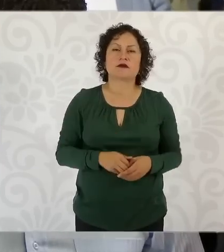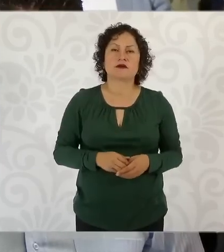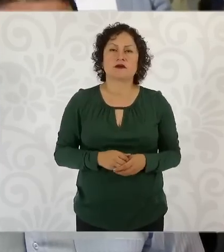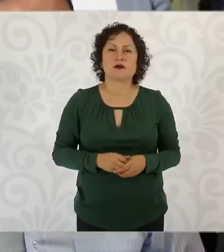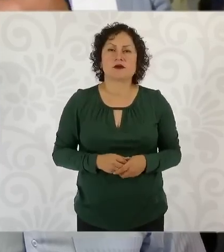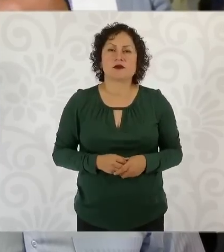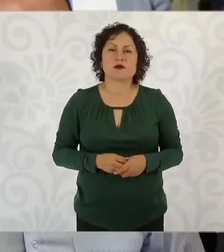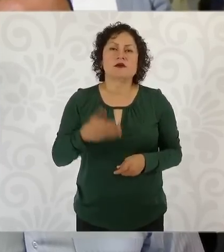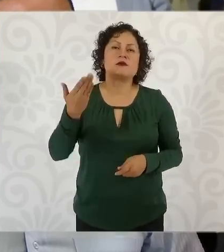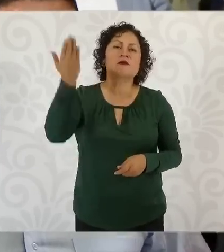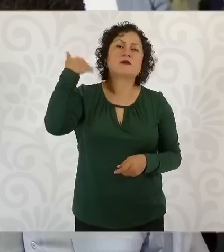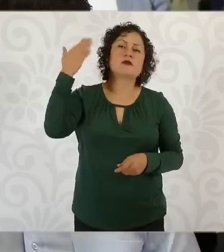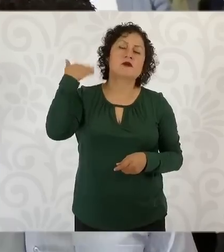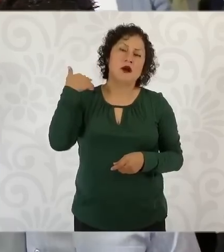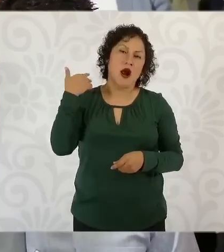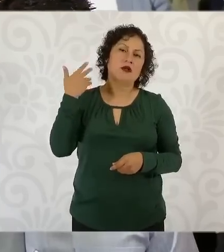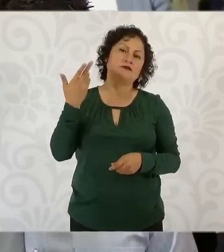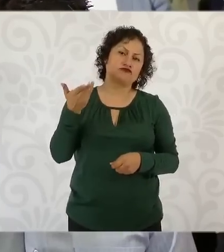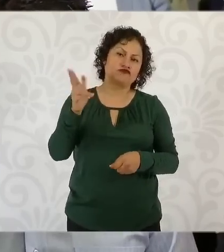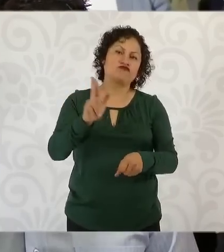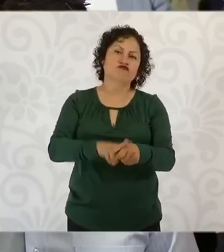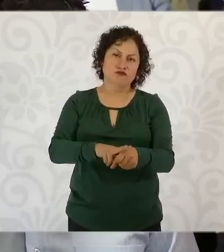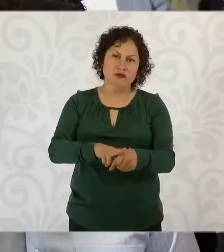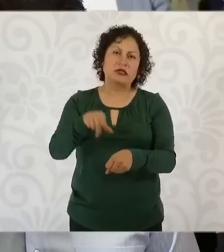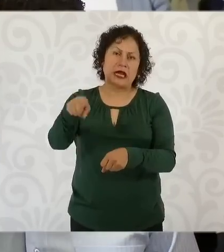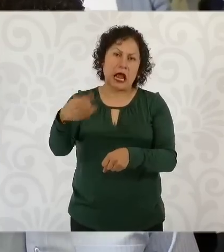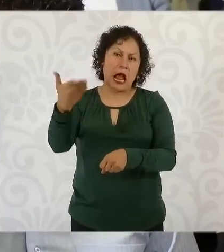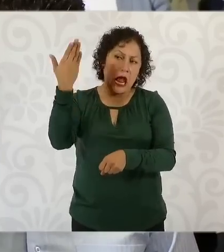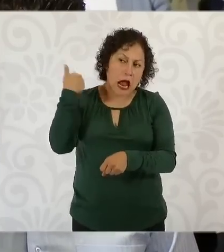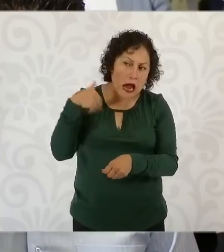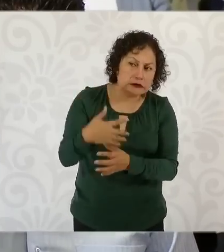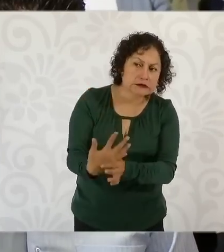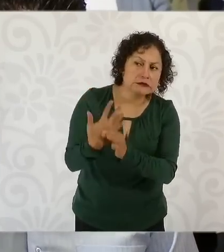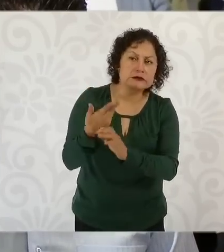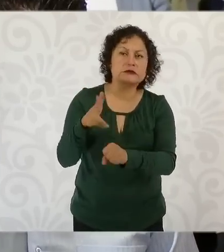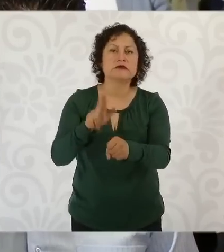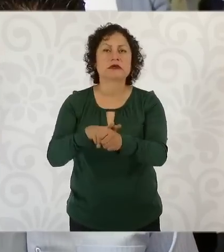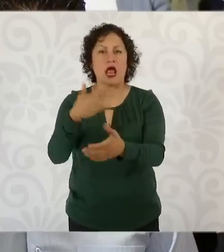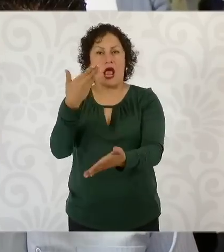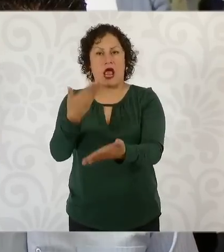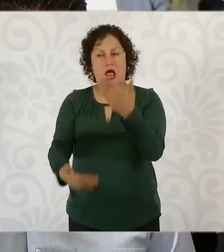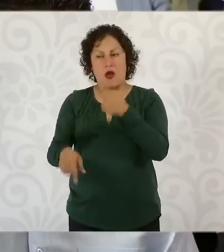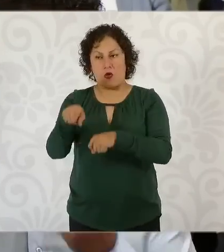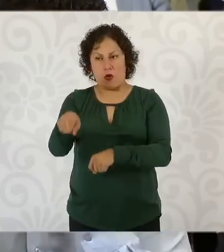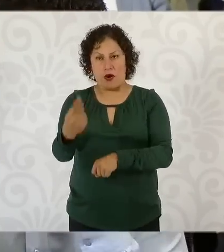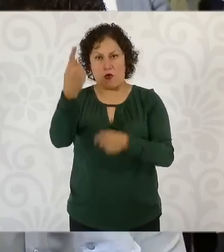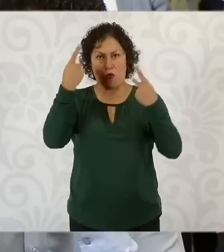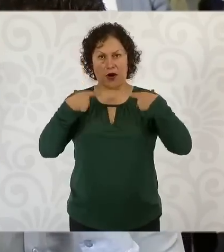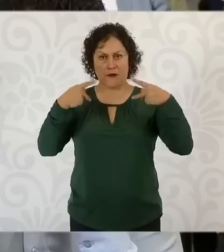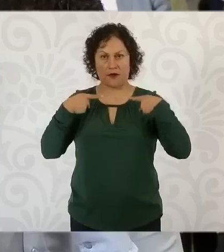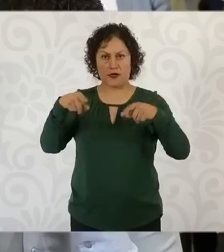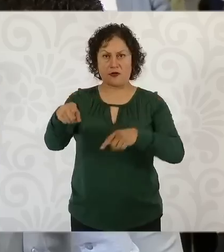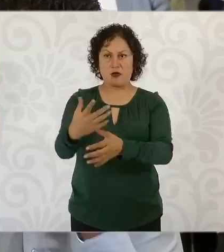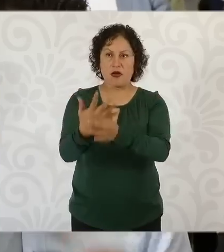era un hospital, así era como se trabajaba en ese inmueble y bueno, pues ahora algunos de los residentes, independientemente de si hay